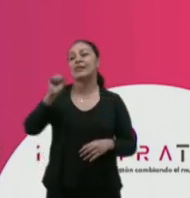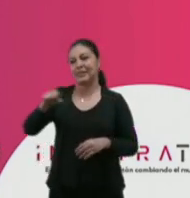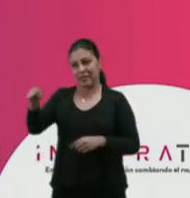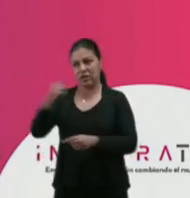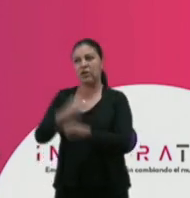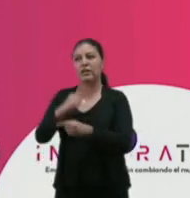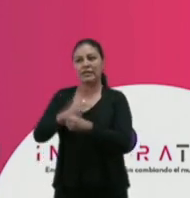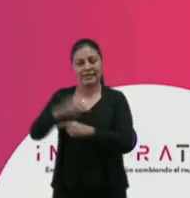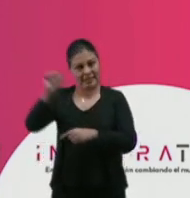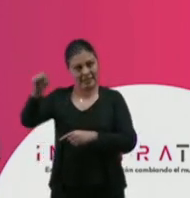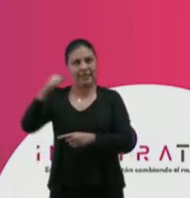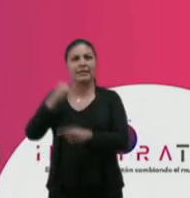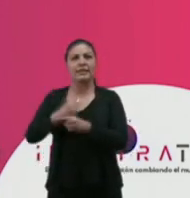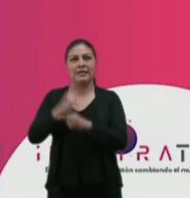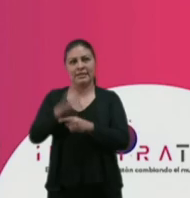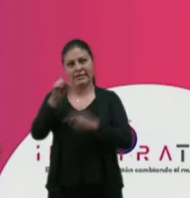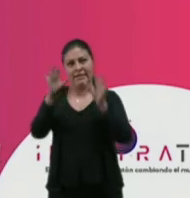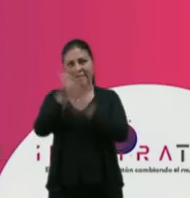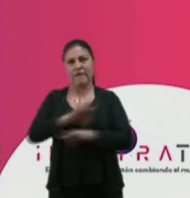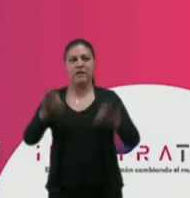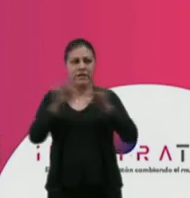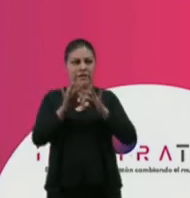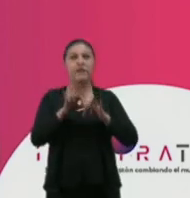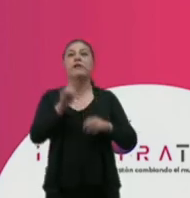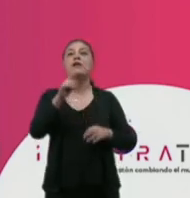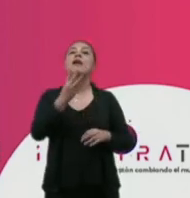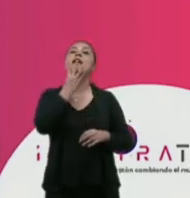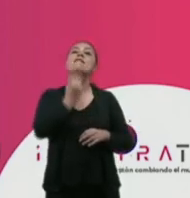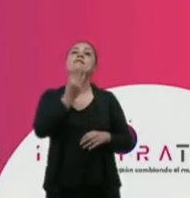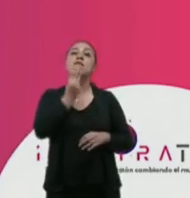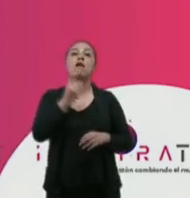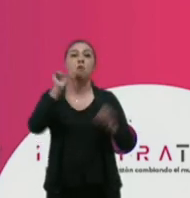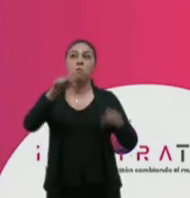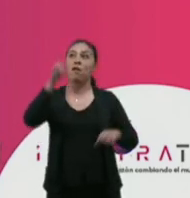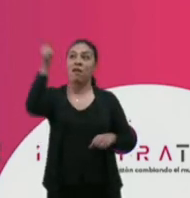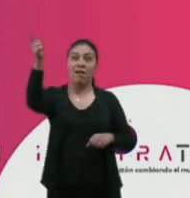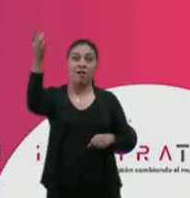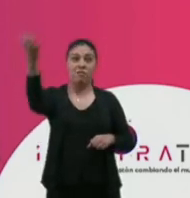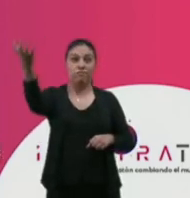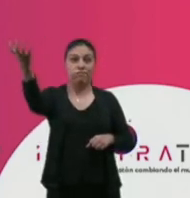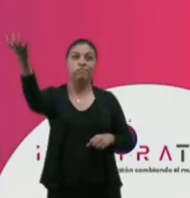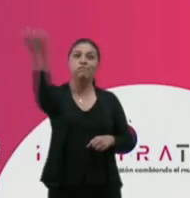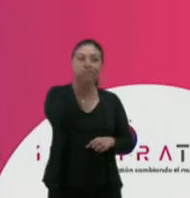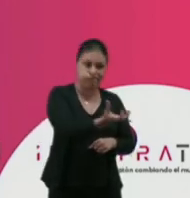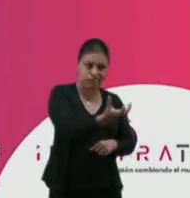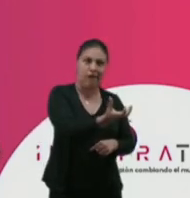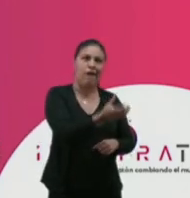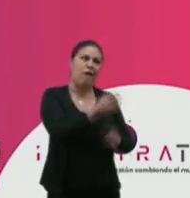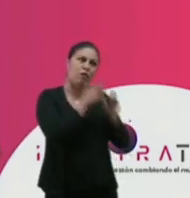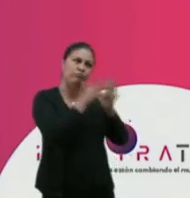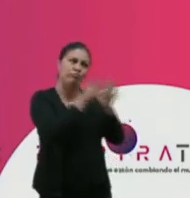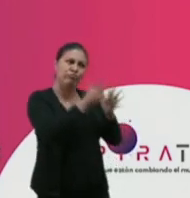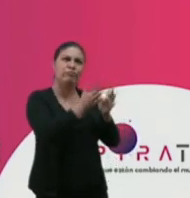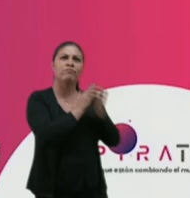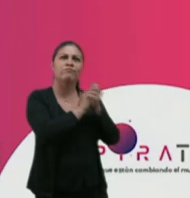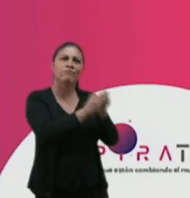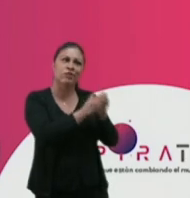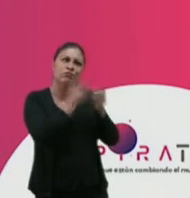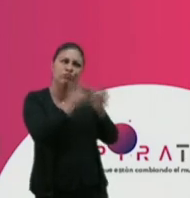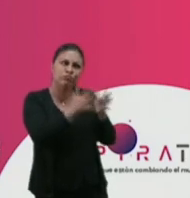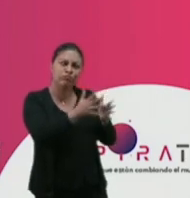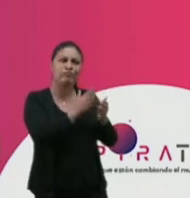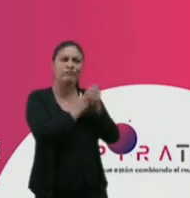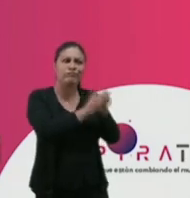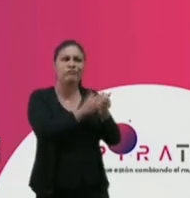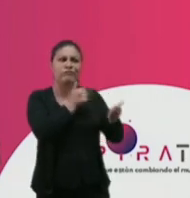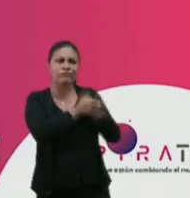efectivamente, traer emprendedores de Israel a Colombia, por ejemplo, y traerlos para que guíen y le den mentoría a